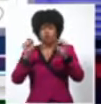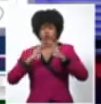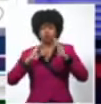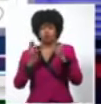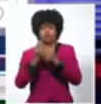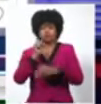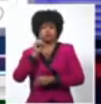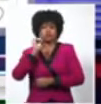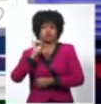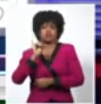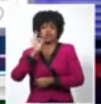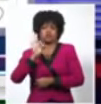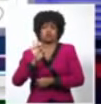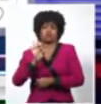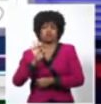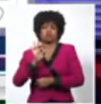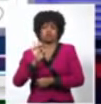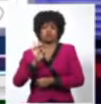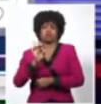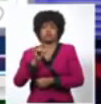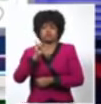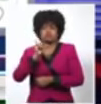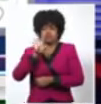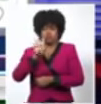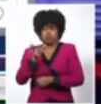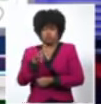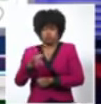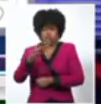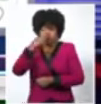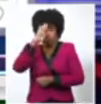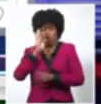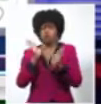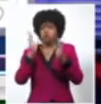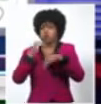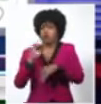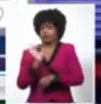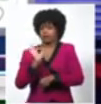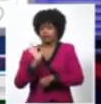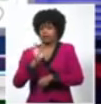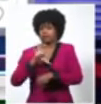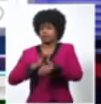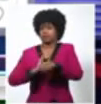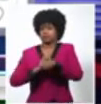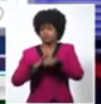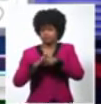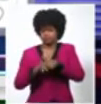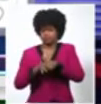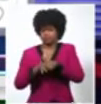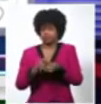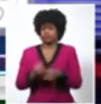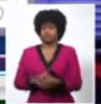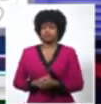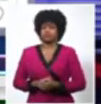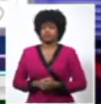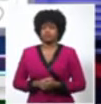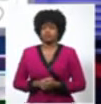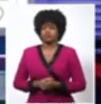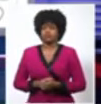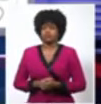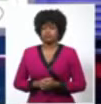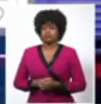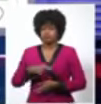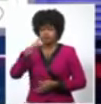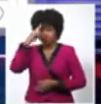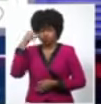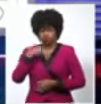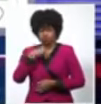que solo 64 municipios del país no reportan casos en este minuto de la COVID-19. El doctor Durán también se refirió a la